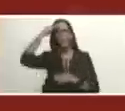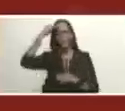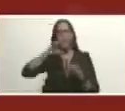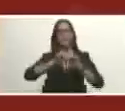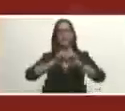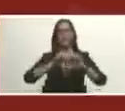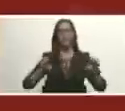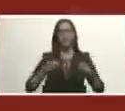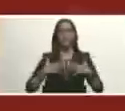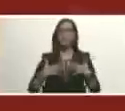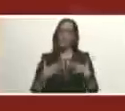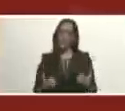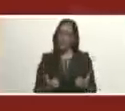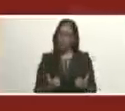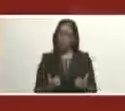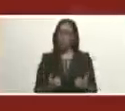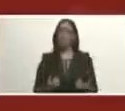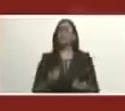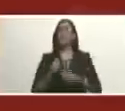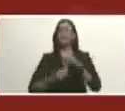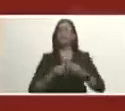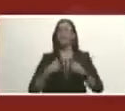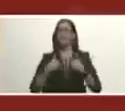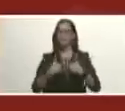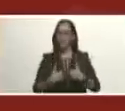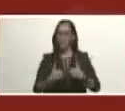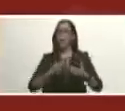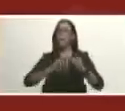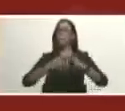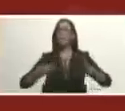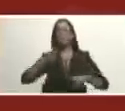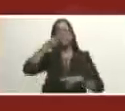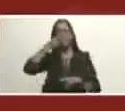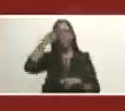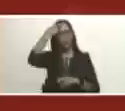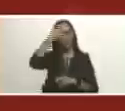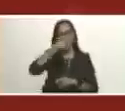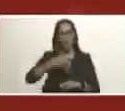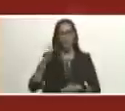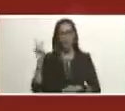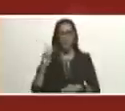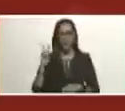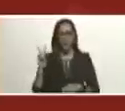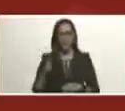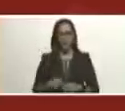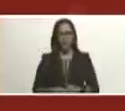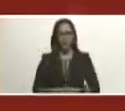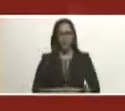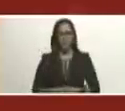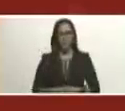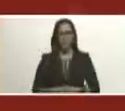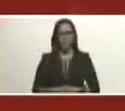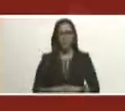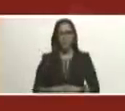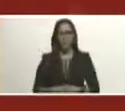educación, salud, y generar bienestar, paz y seguridad al pueblo venezolano.